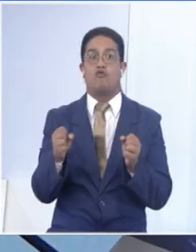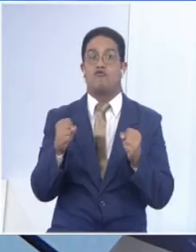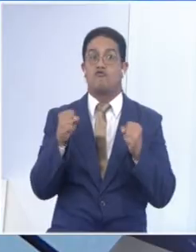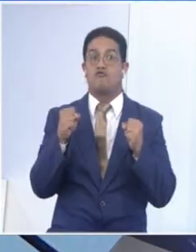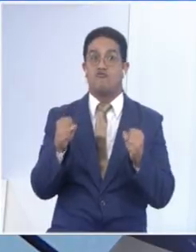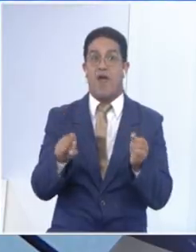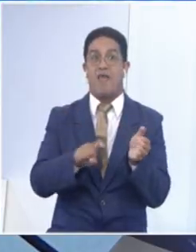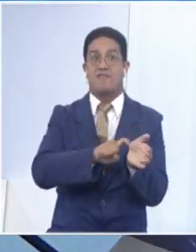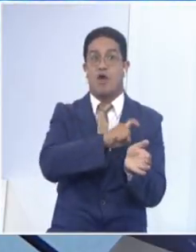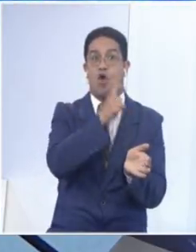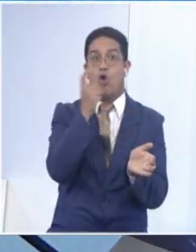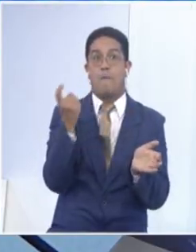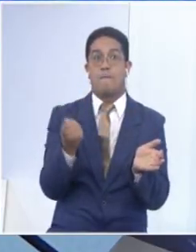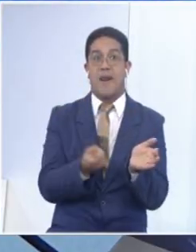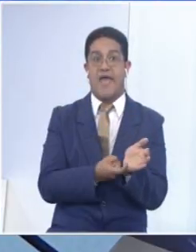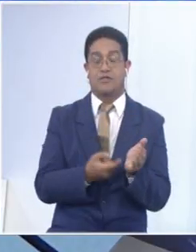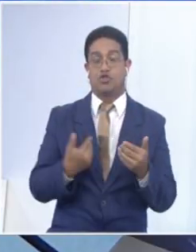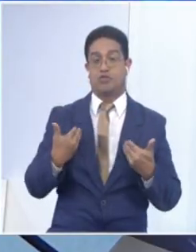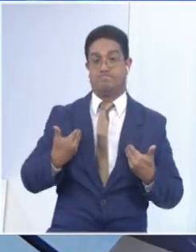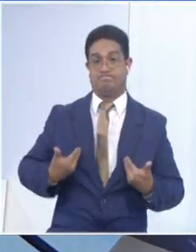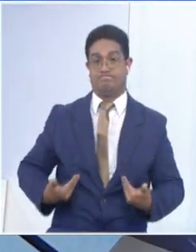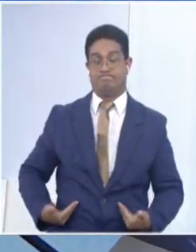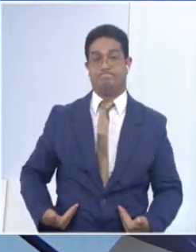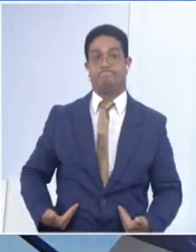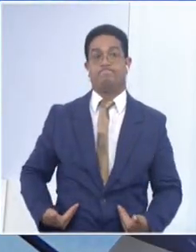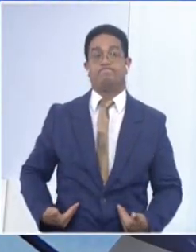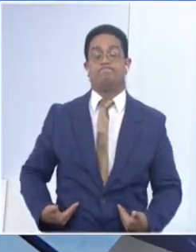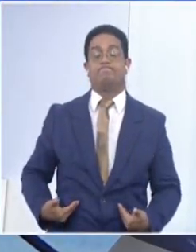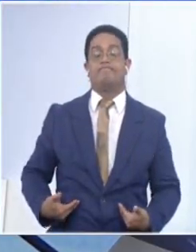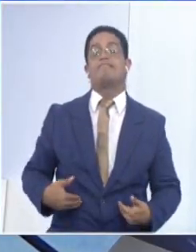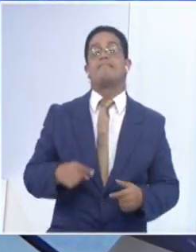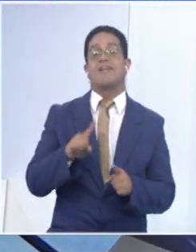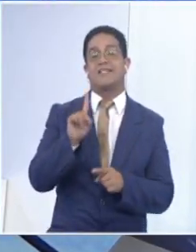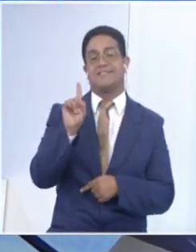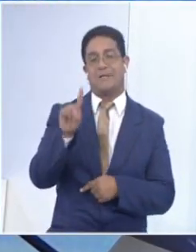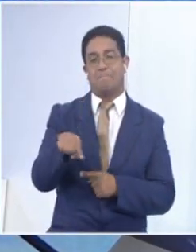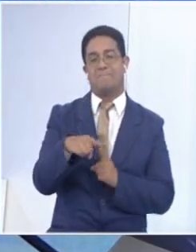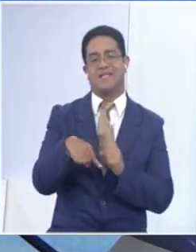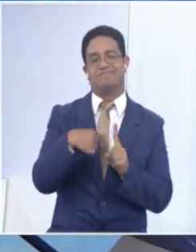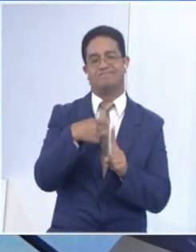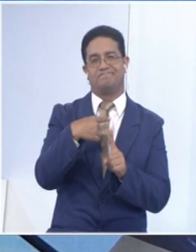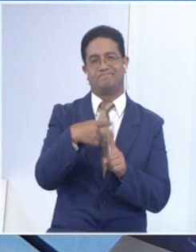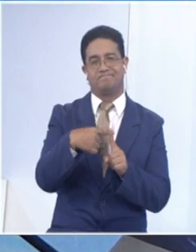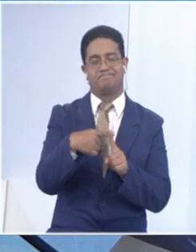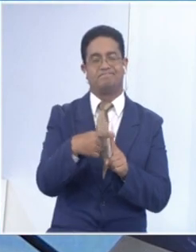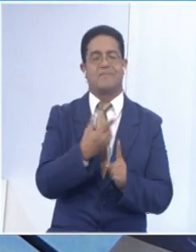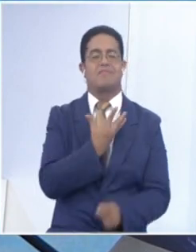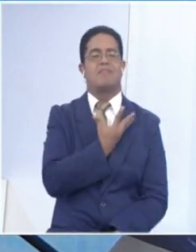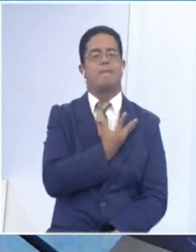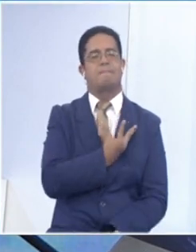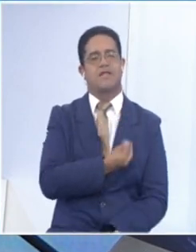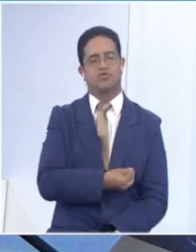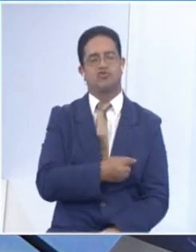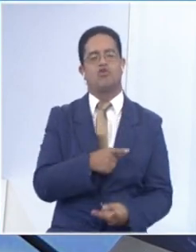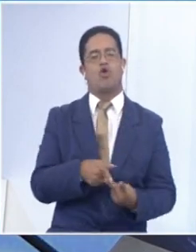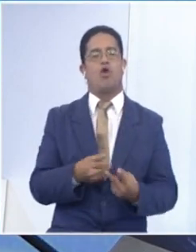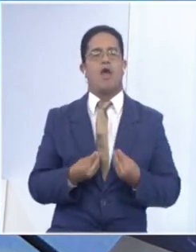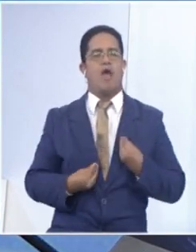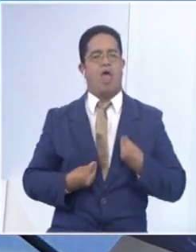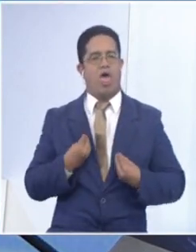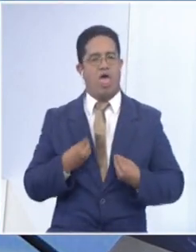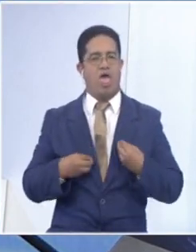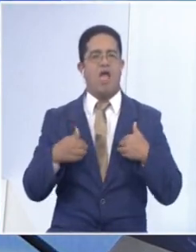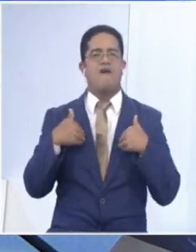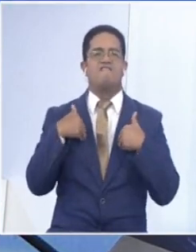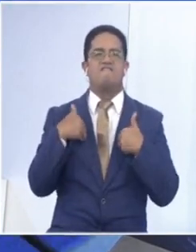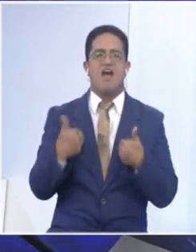generalizado, por ir acompañado de trastornos depresivos, ansiedad,